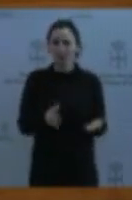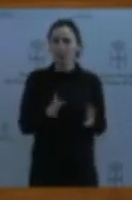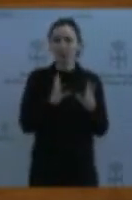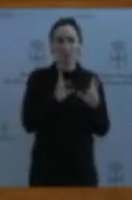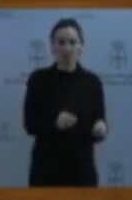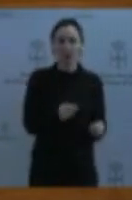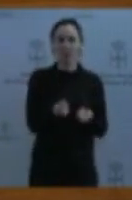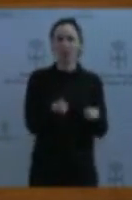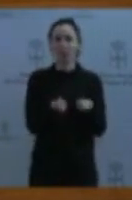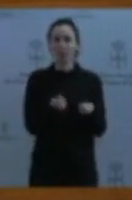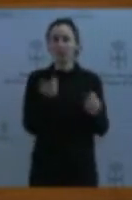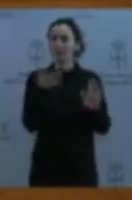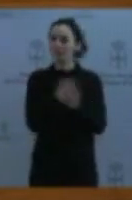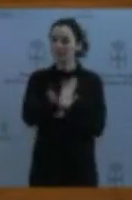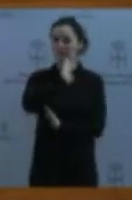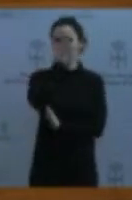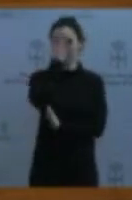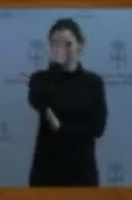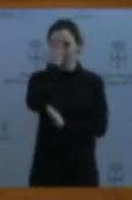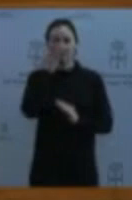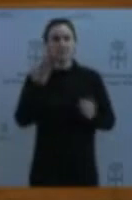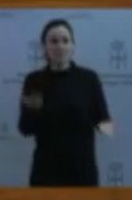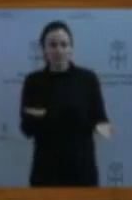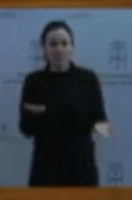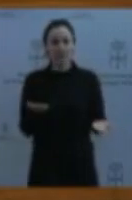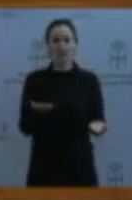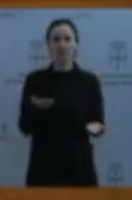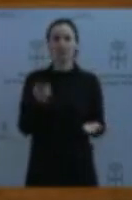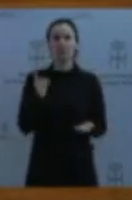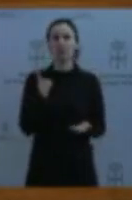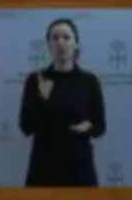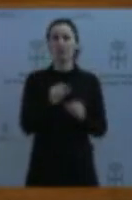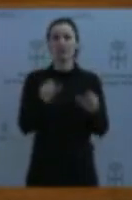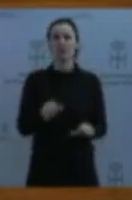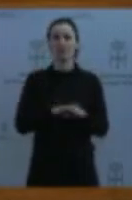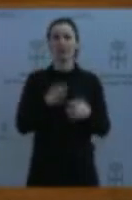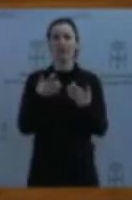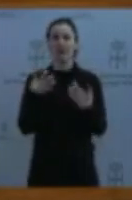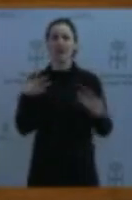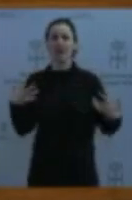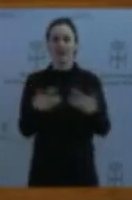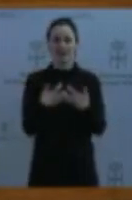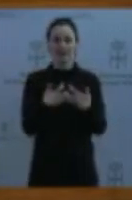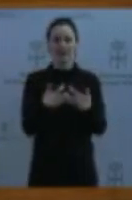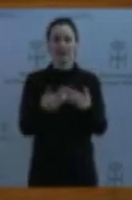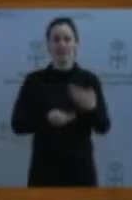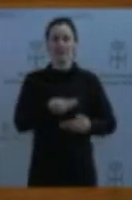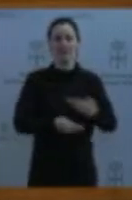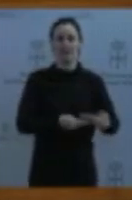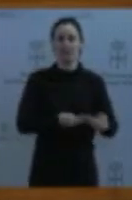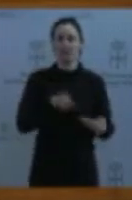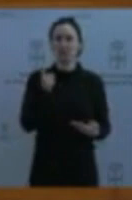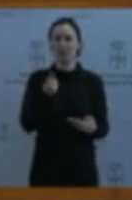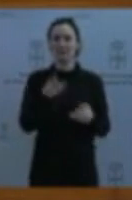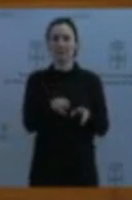única manera de demostrar que se avanzaba en una guerra que no era una guerra de posiciones era demostrar simplemente que tú matabas más que el enemigo.